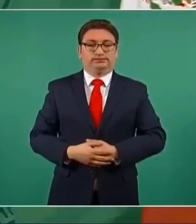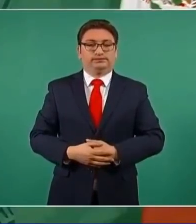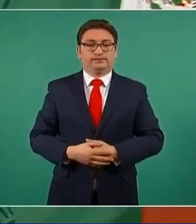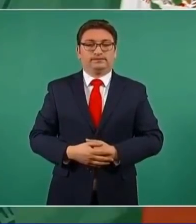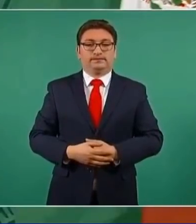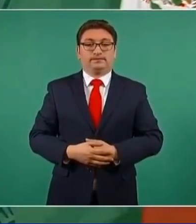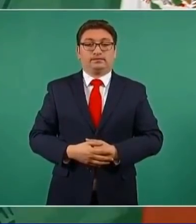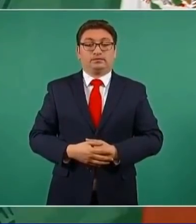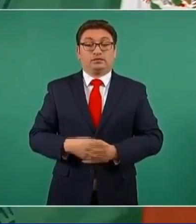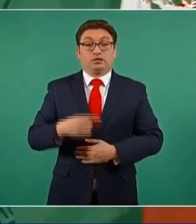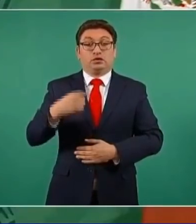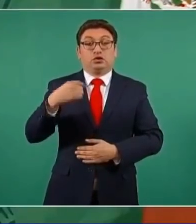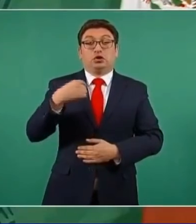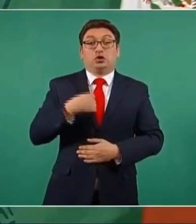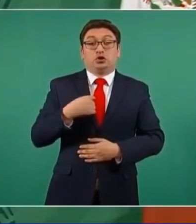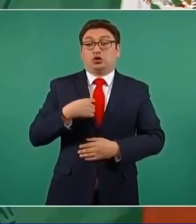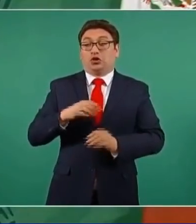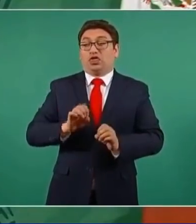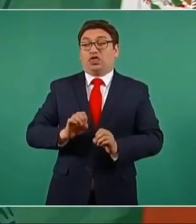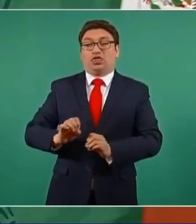como alcahuete.